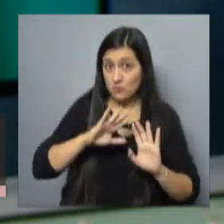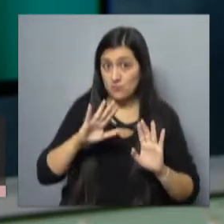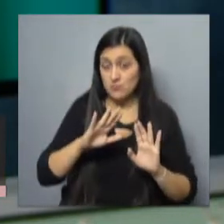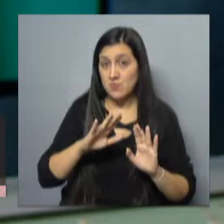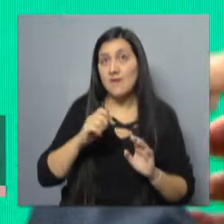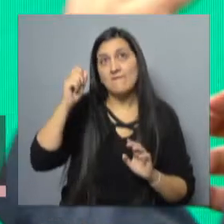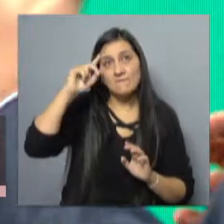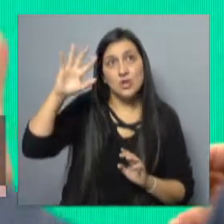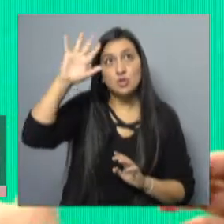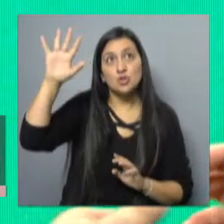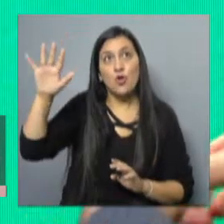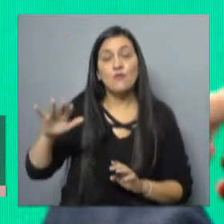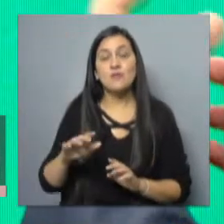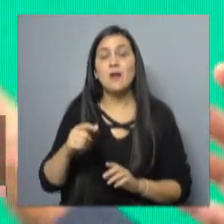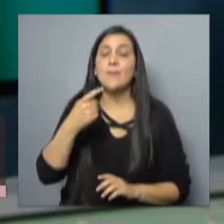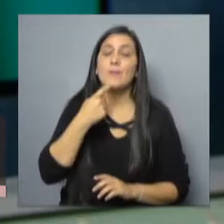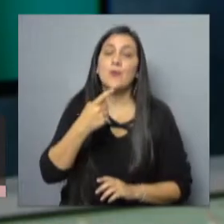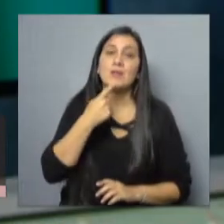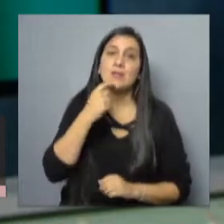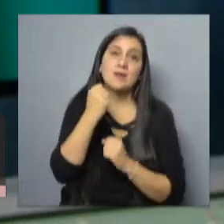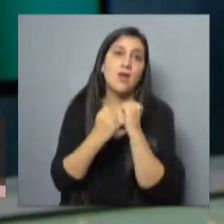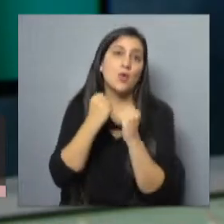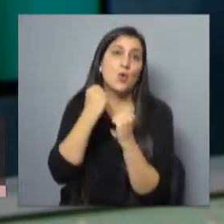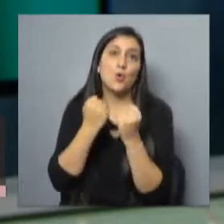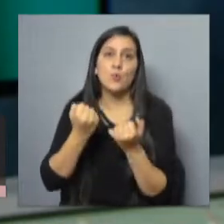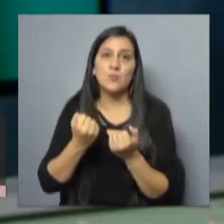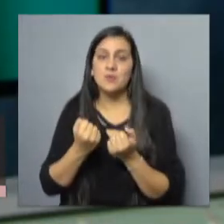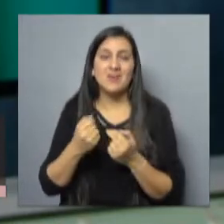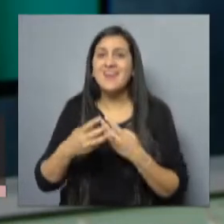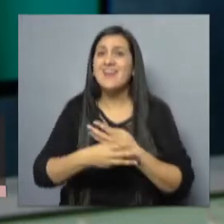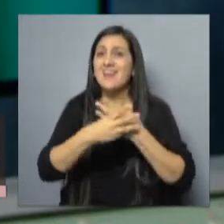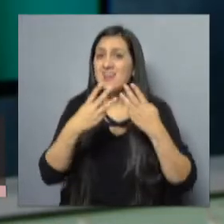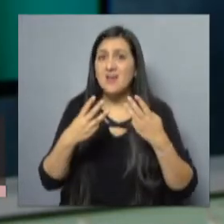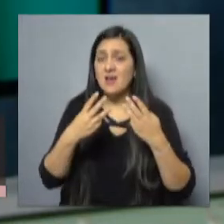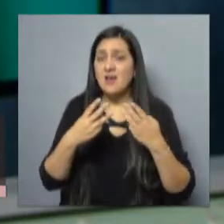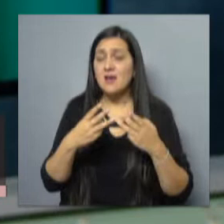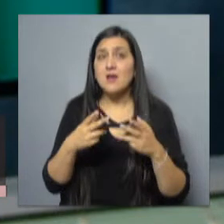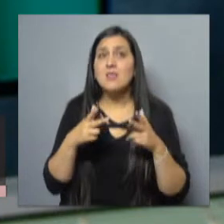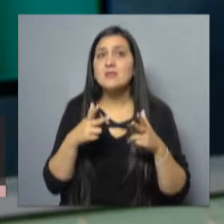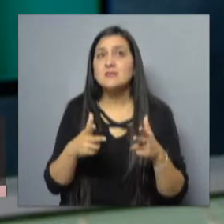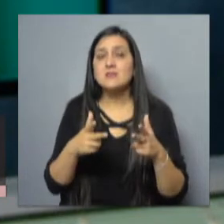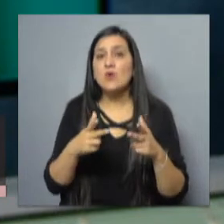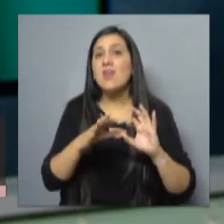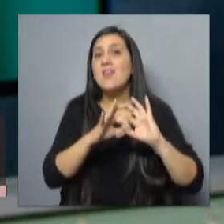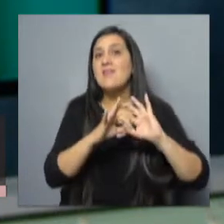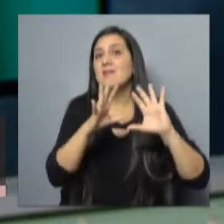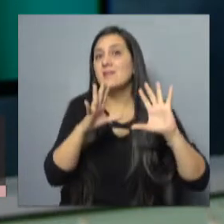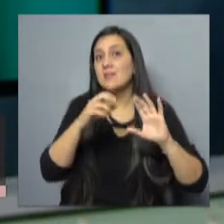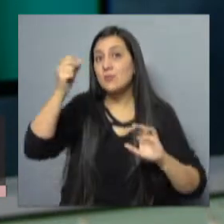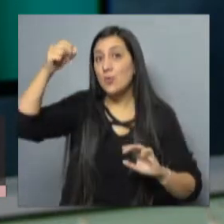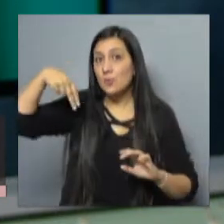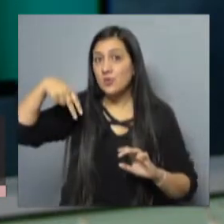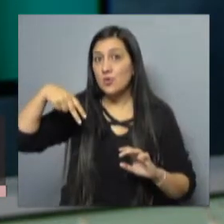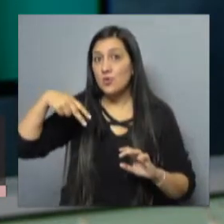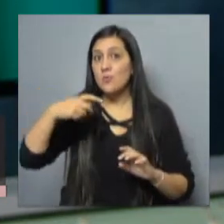materia filosófica política económica en términos generales llamémosle en libertad de opinión